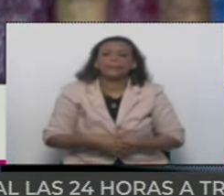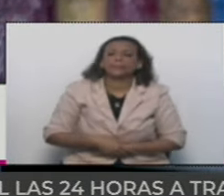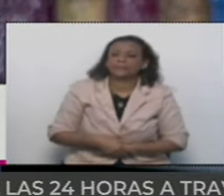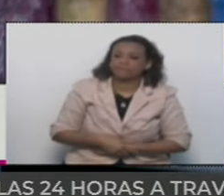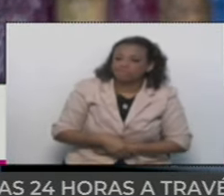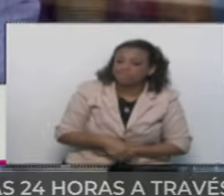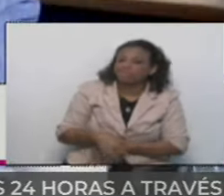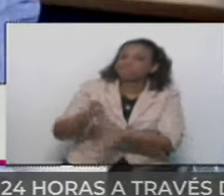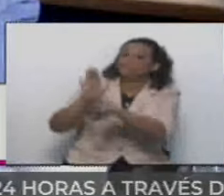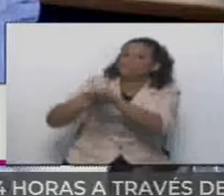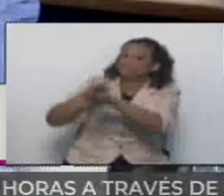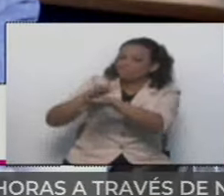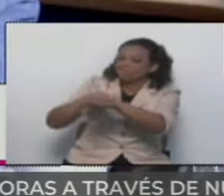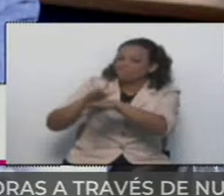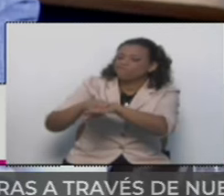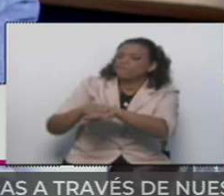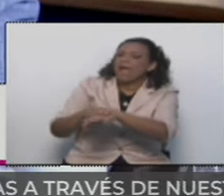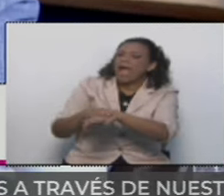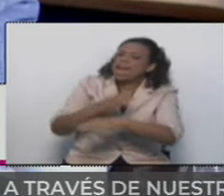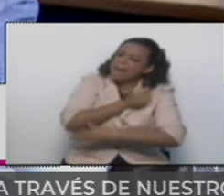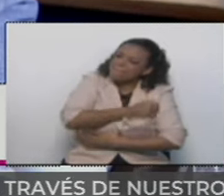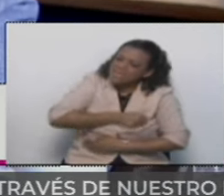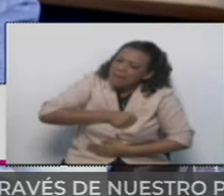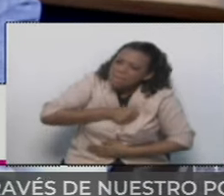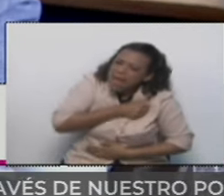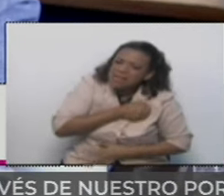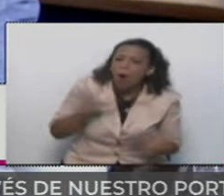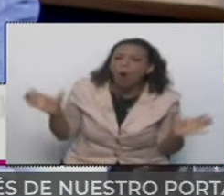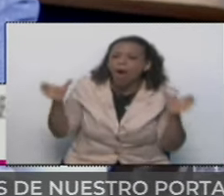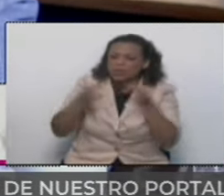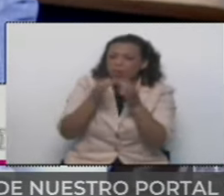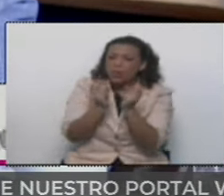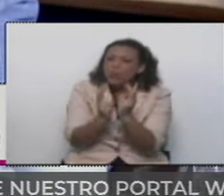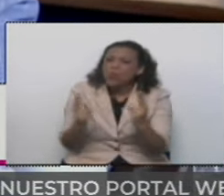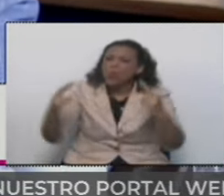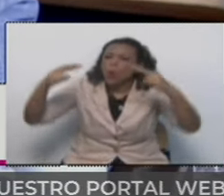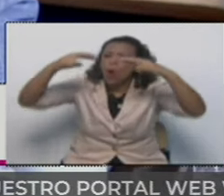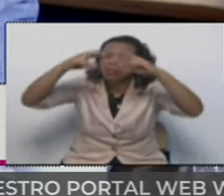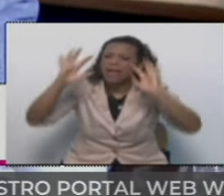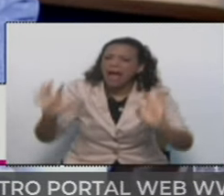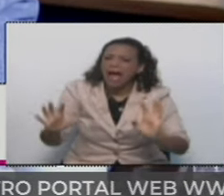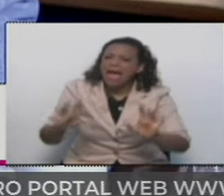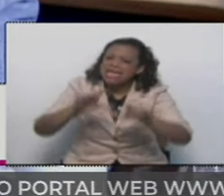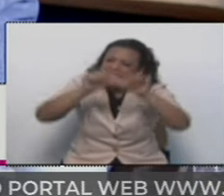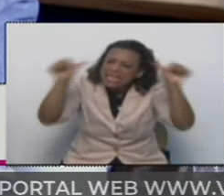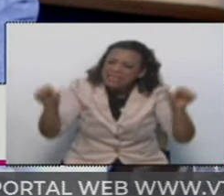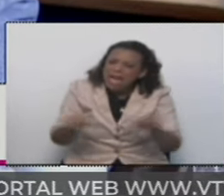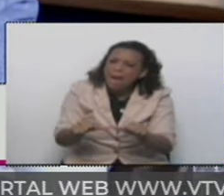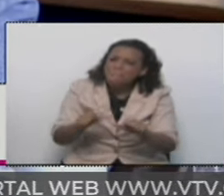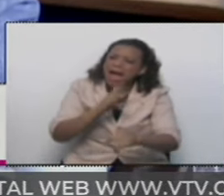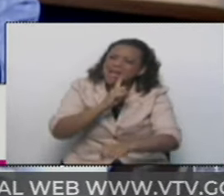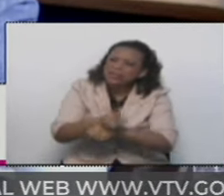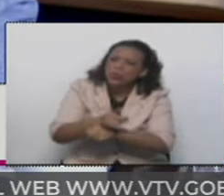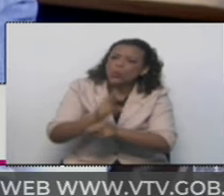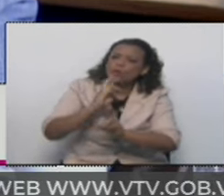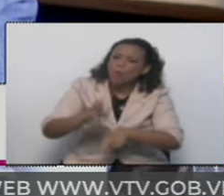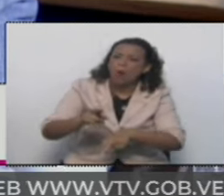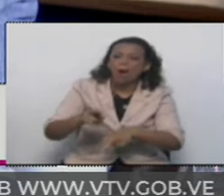Mira, lamentablemente la Organización de Naciones Unidas y el sistema de Naciones Unidas ha entrado en un